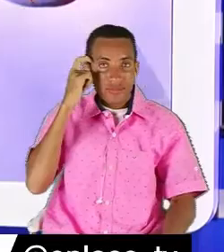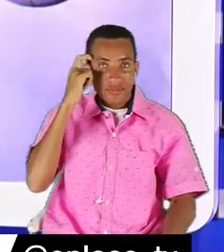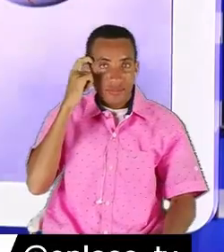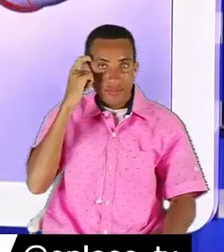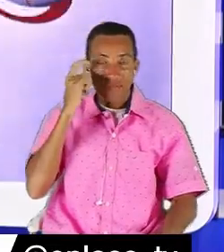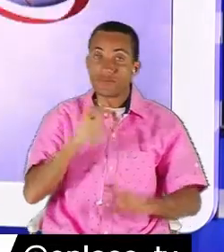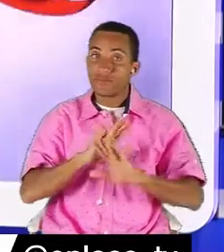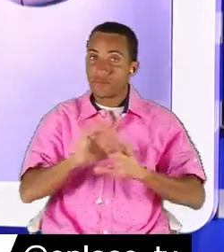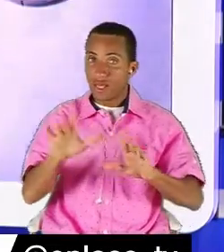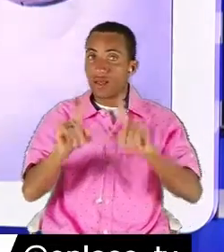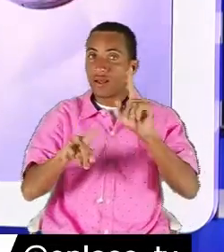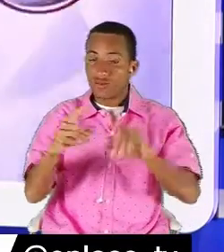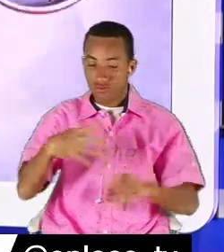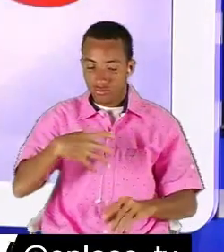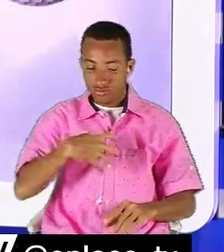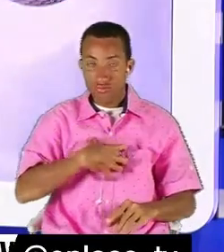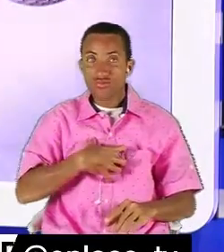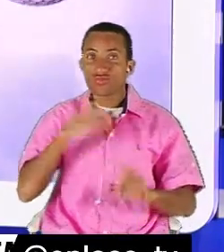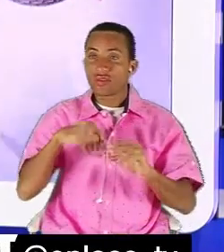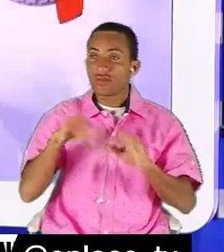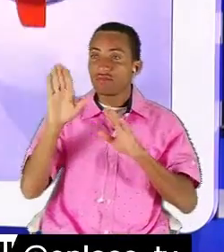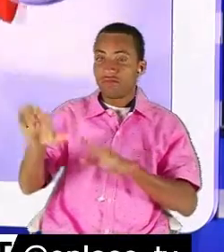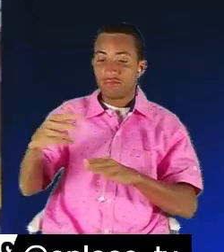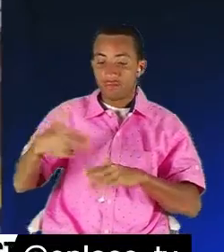varias medallas y se subieron en el podio.